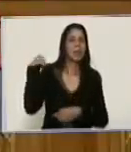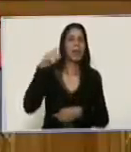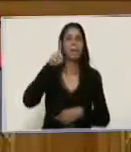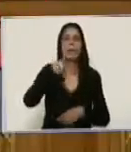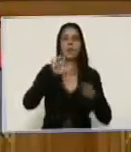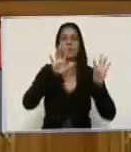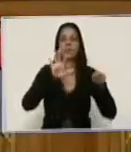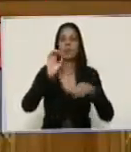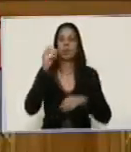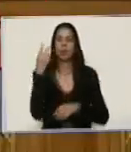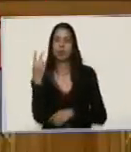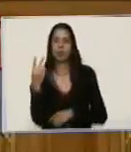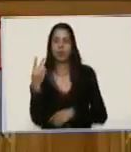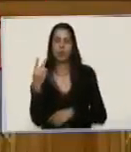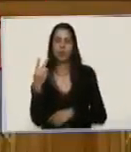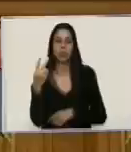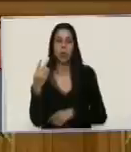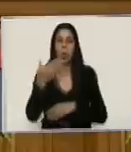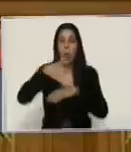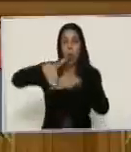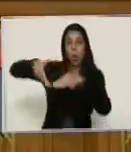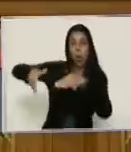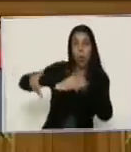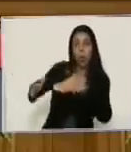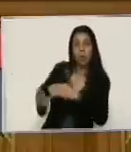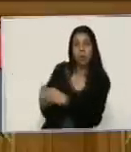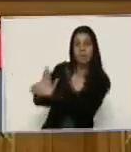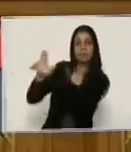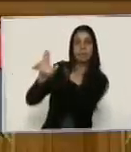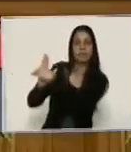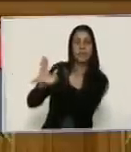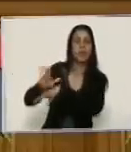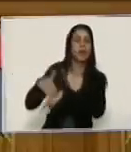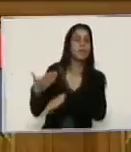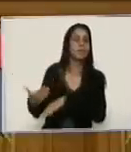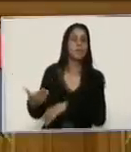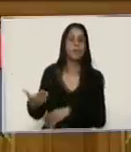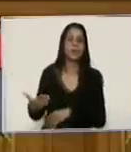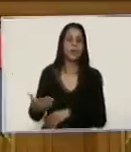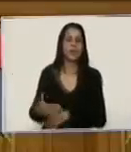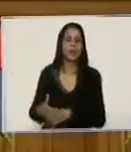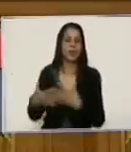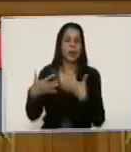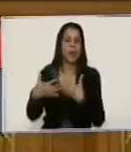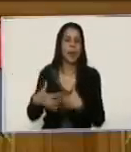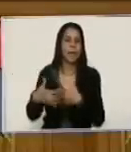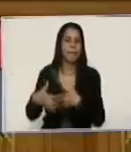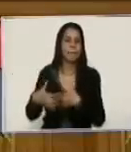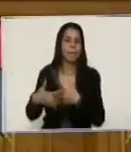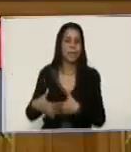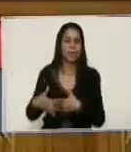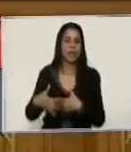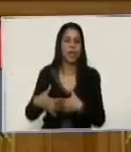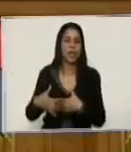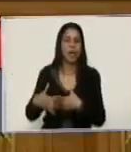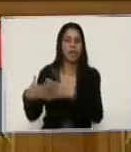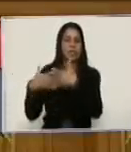1902, cuando nos bloquearon las costas. Porque la compañía Shell,